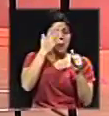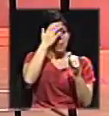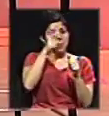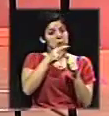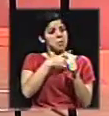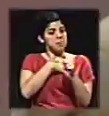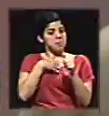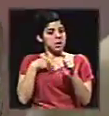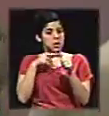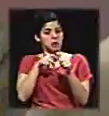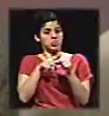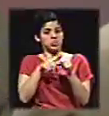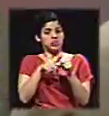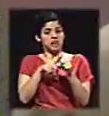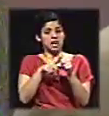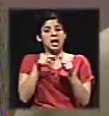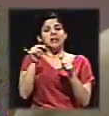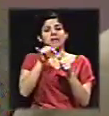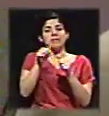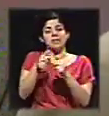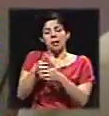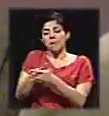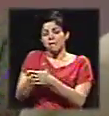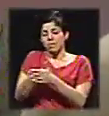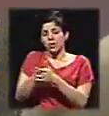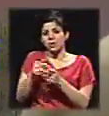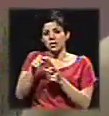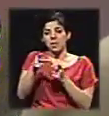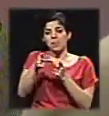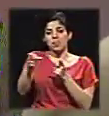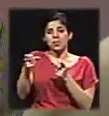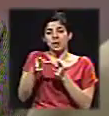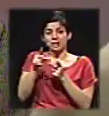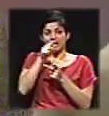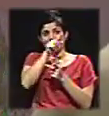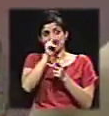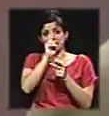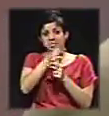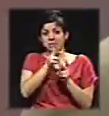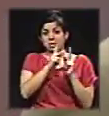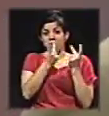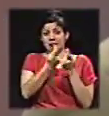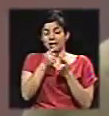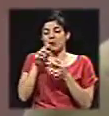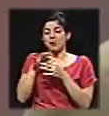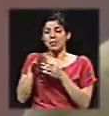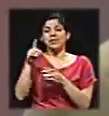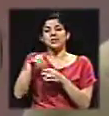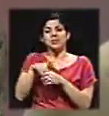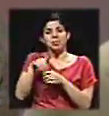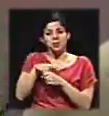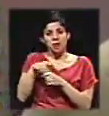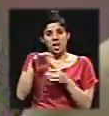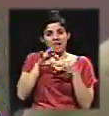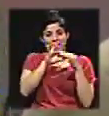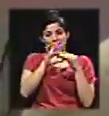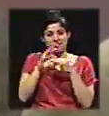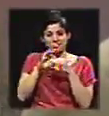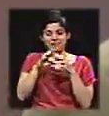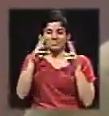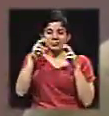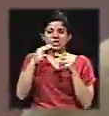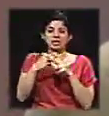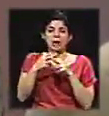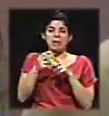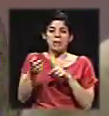le gustaba y generalmente votaba por la planilla de ese partido para diputados y para municipios. Es lo que se llamaba